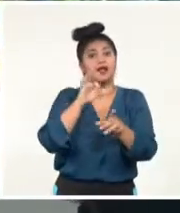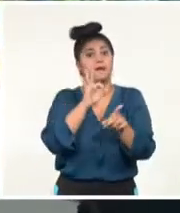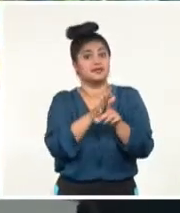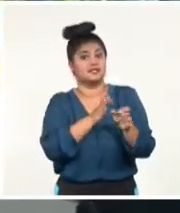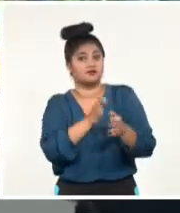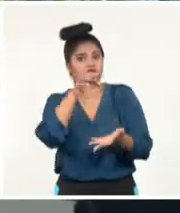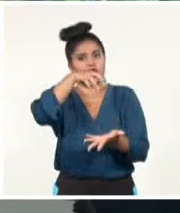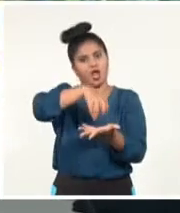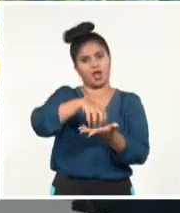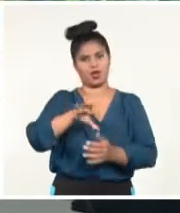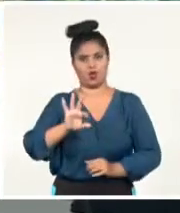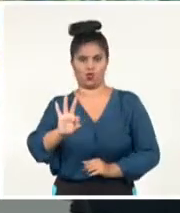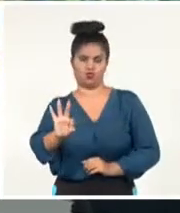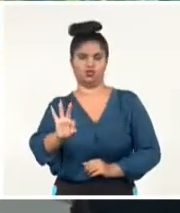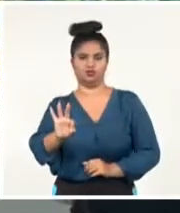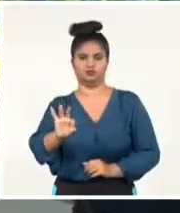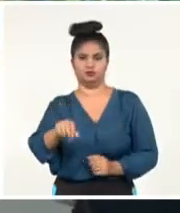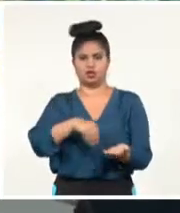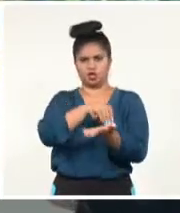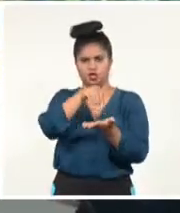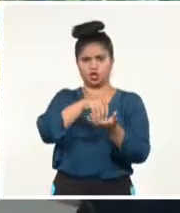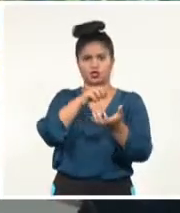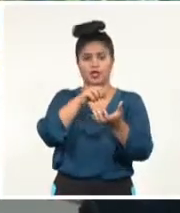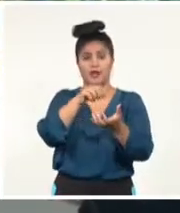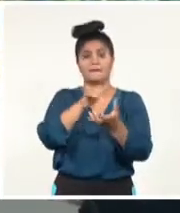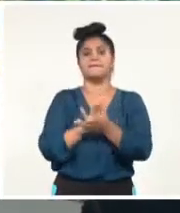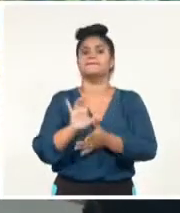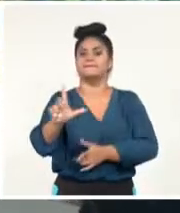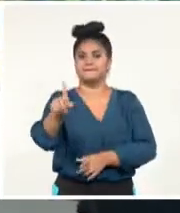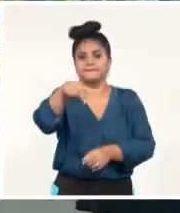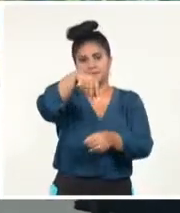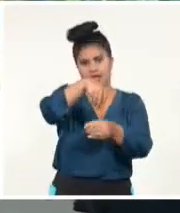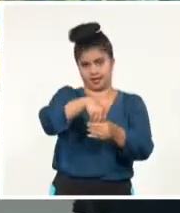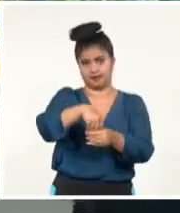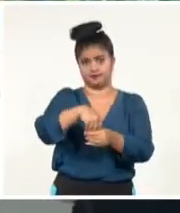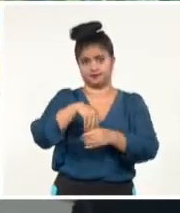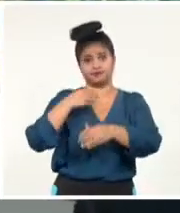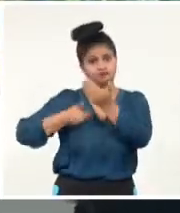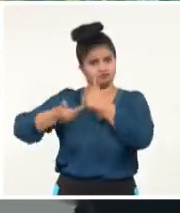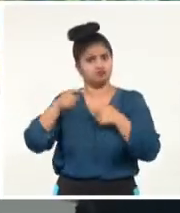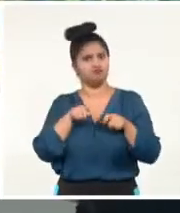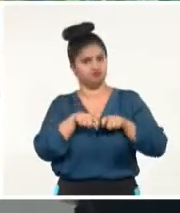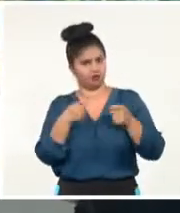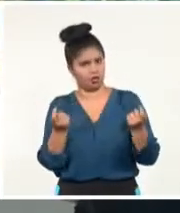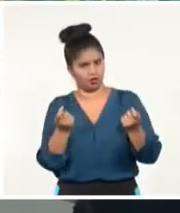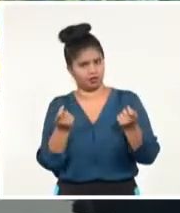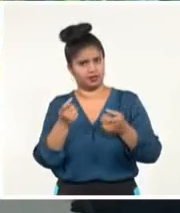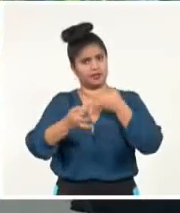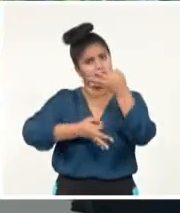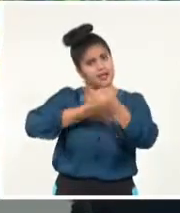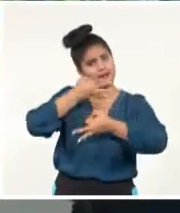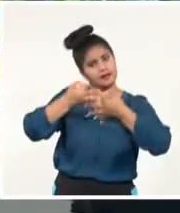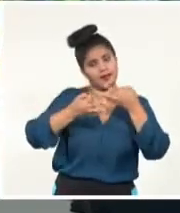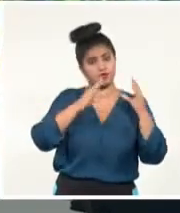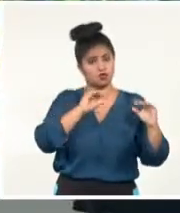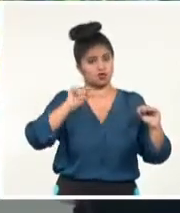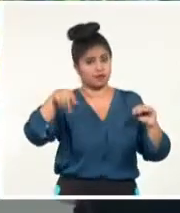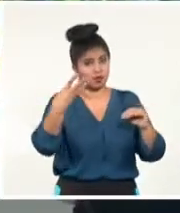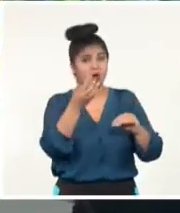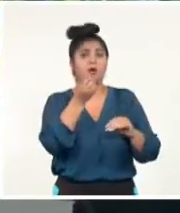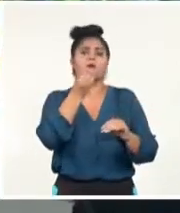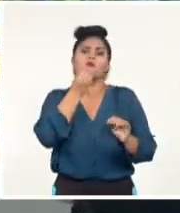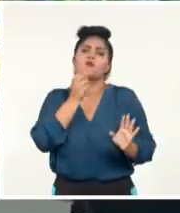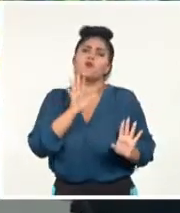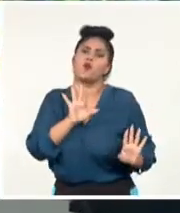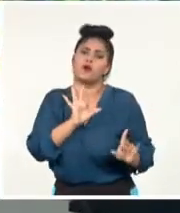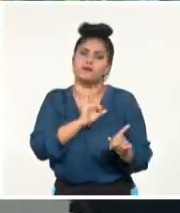8, a la termoeléctrica Máximo Gómez de Mariel, que estaba fuera por un salidero en caldera. Dijimos que en la noche madrugada podía comenzar a arranque. En este